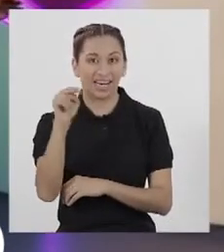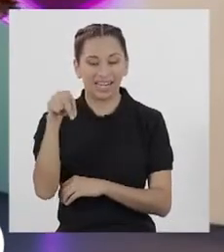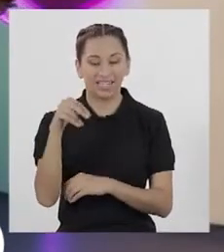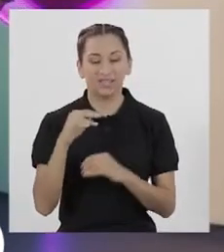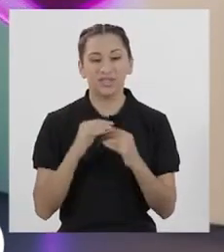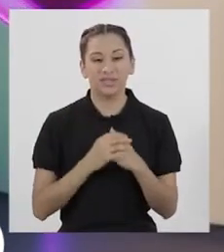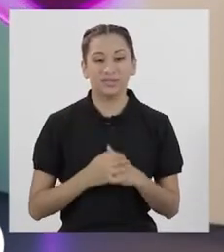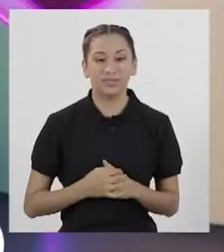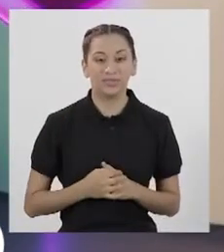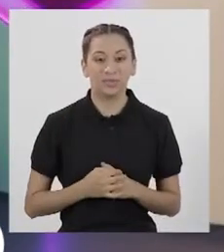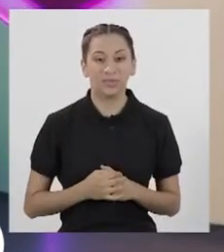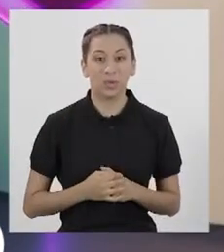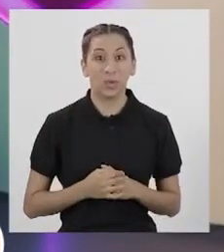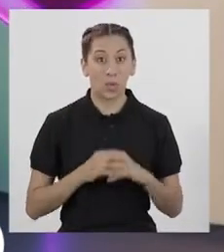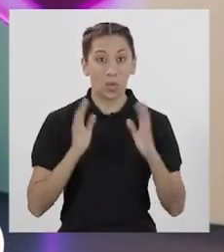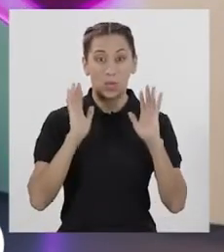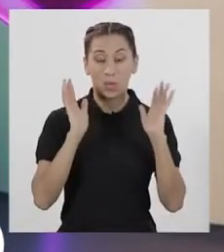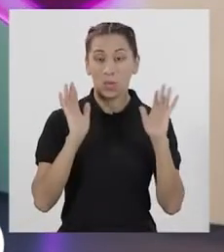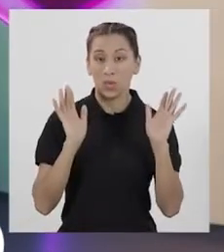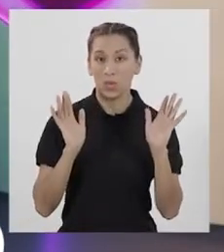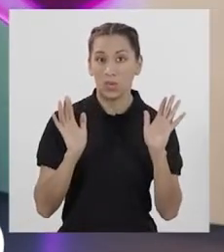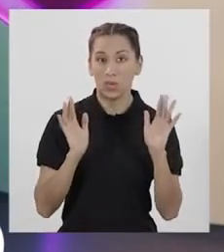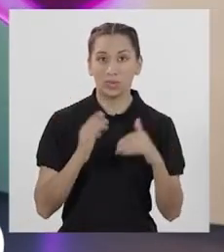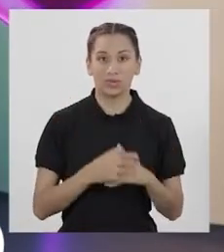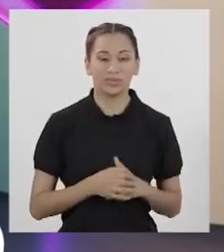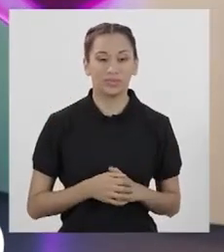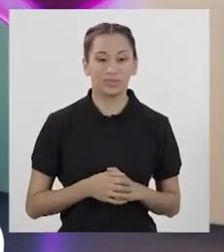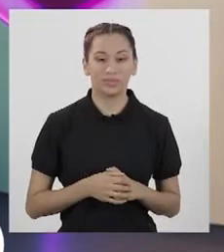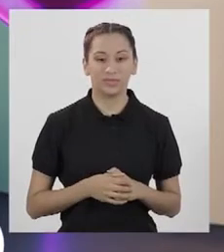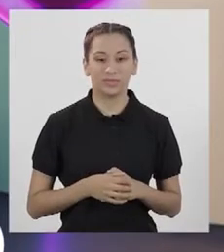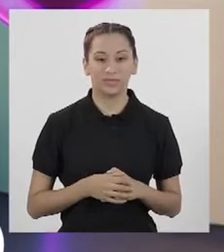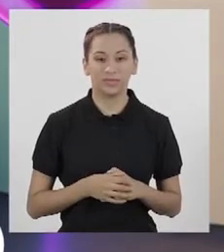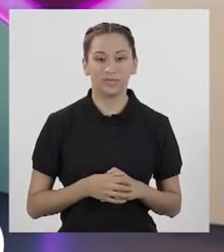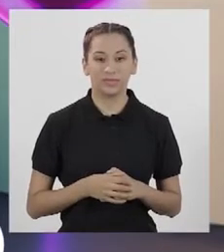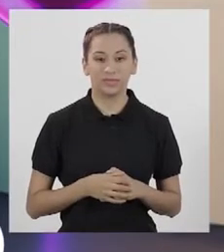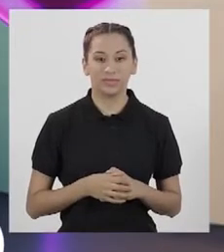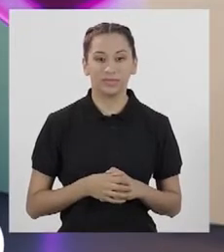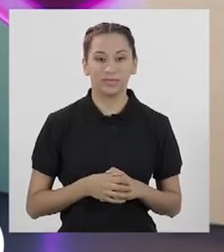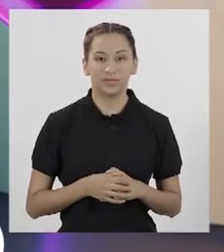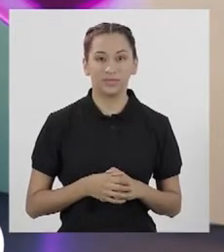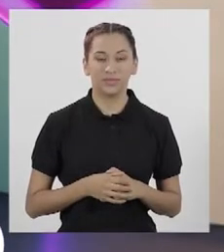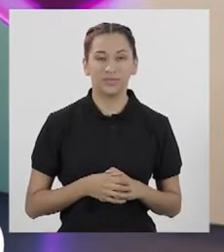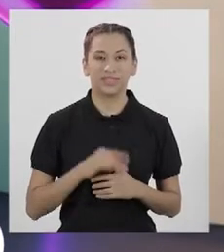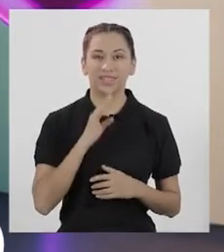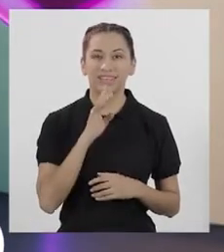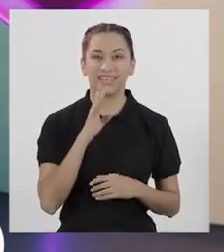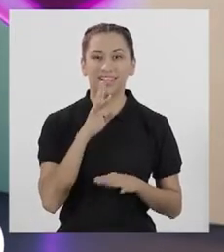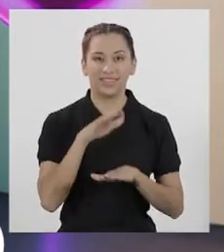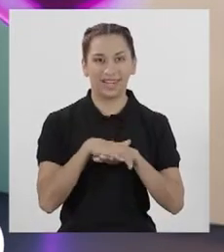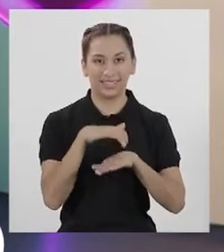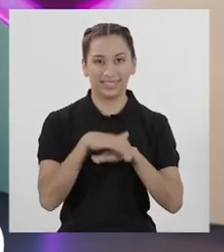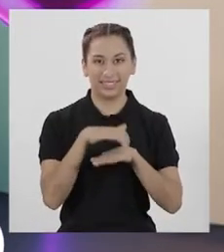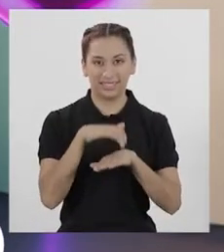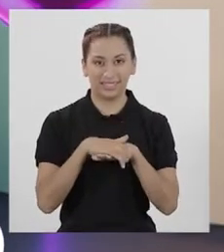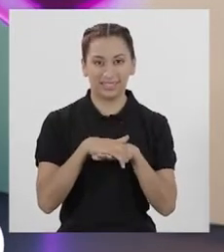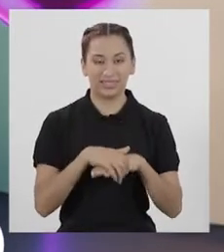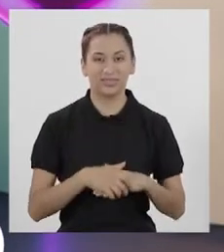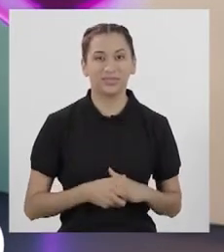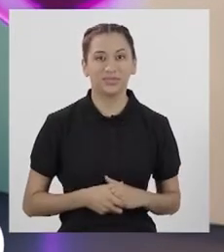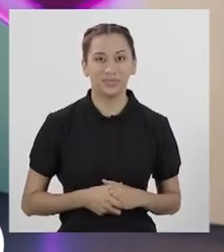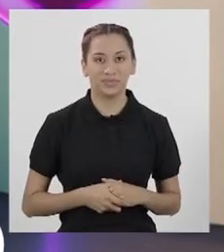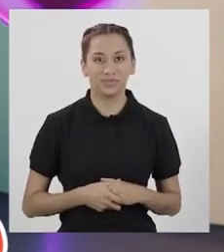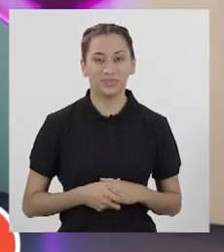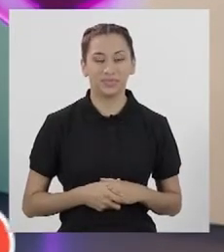Oh my God! They are making a mess out of this, my